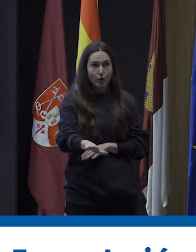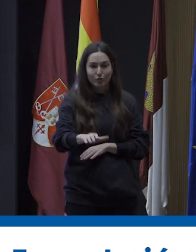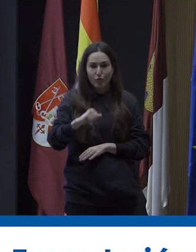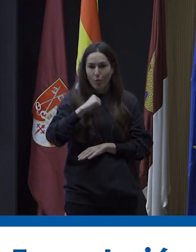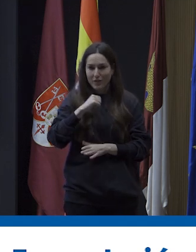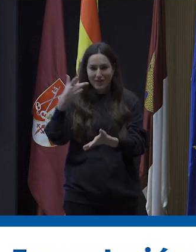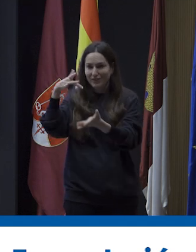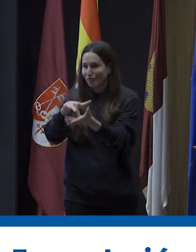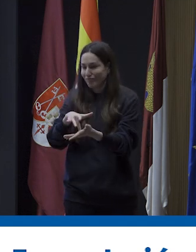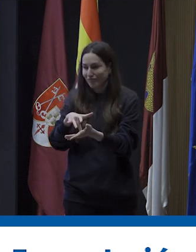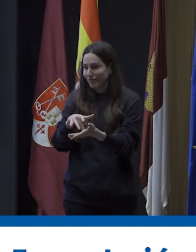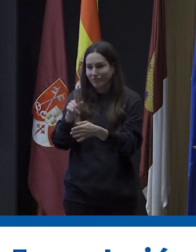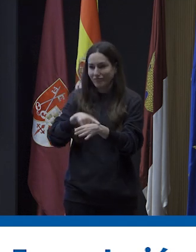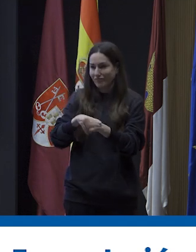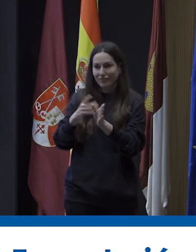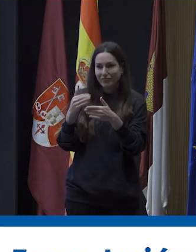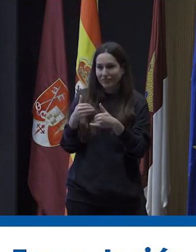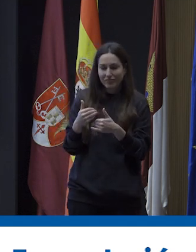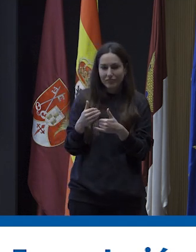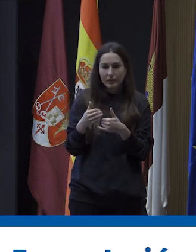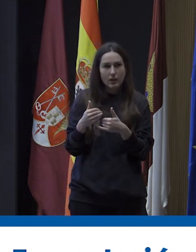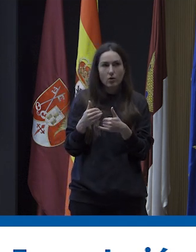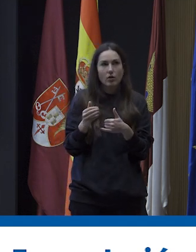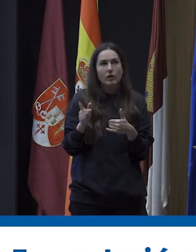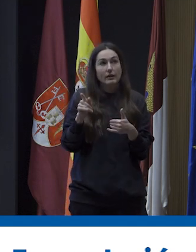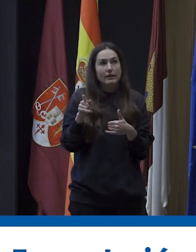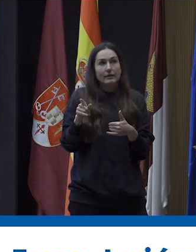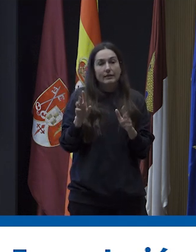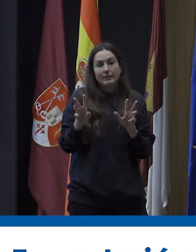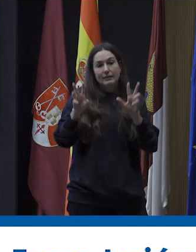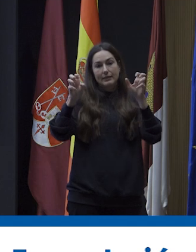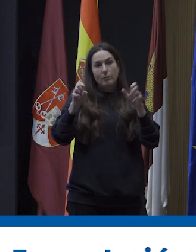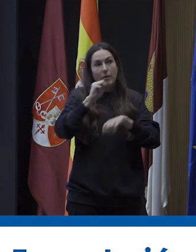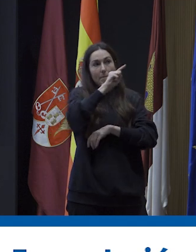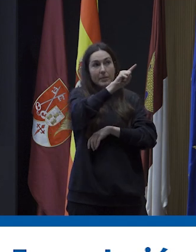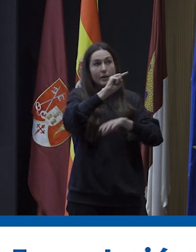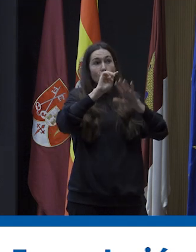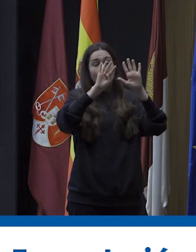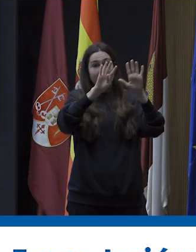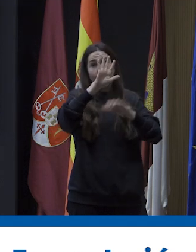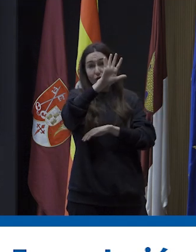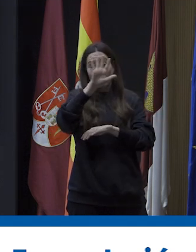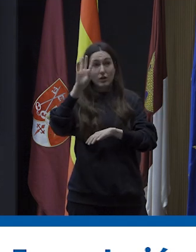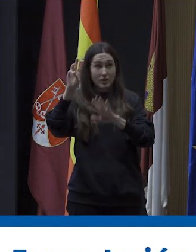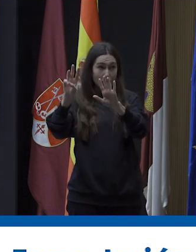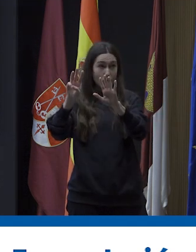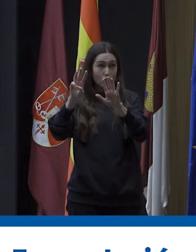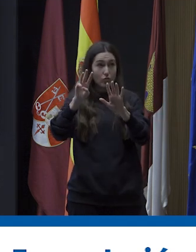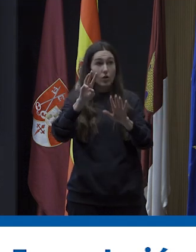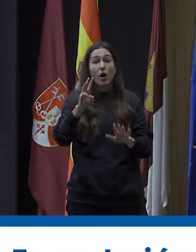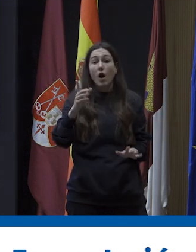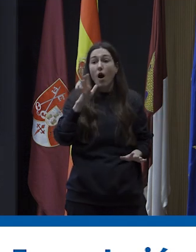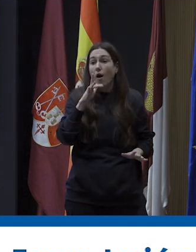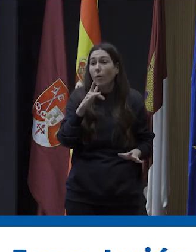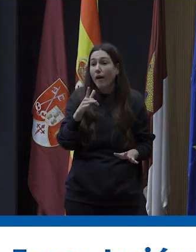al hospital, ¿vale? Entonces, esto es lo que le pasaba a alguien en 1958. Y tenemos ejemplos de famosos